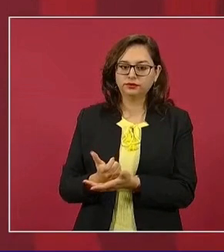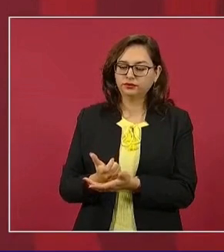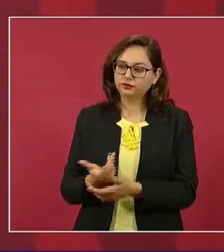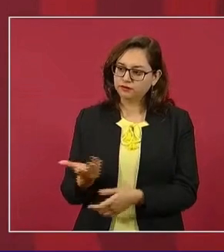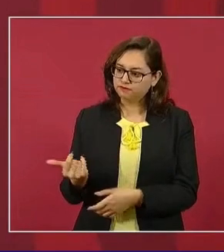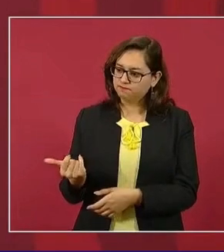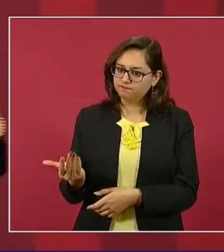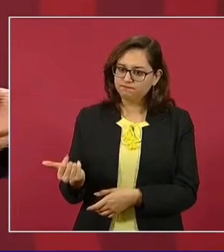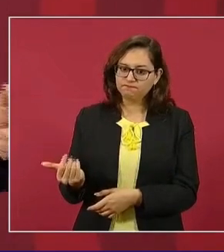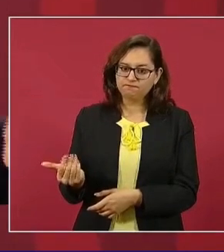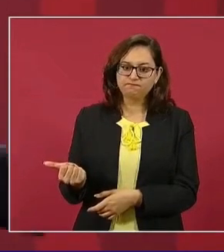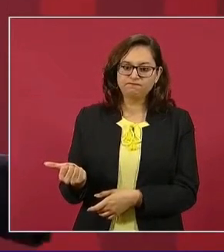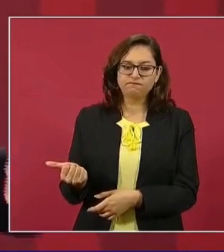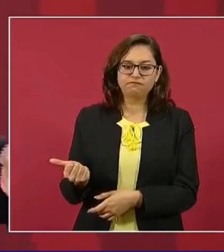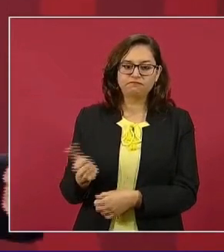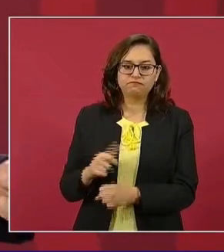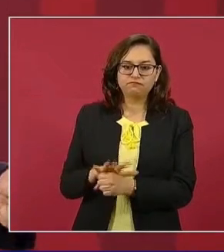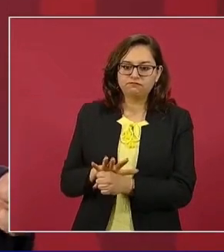apretar